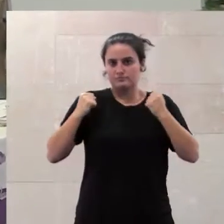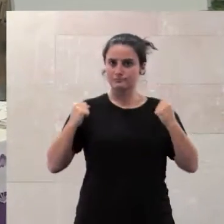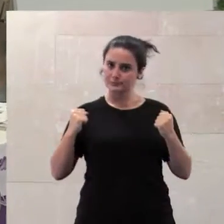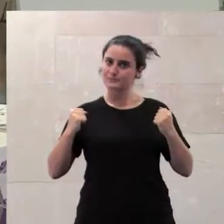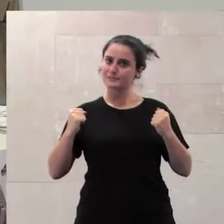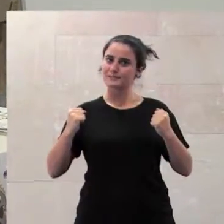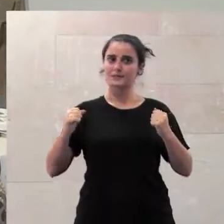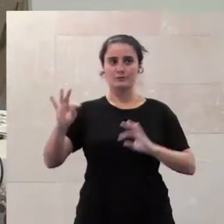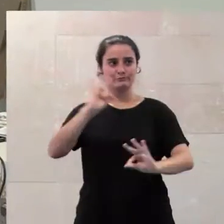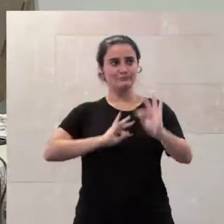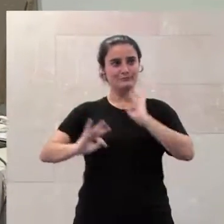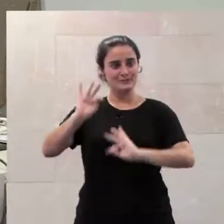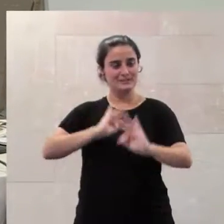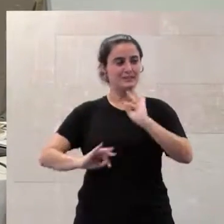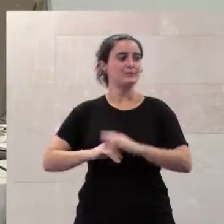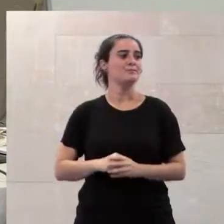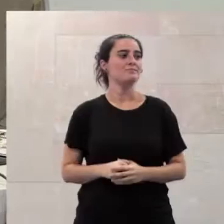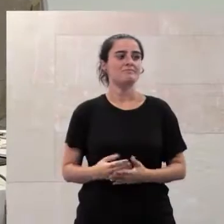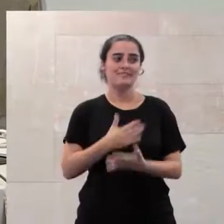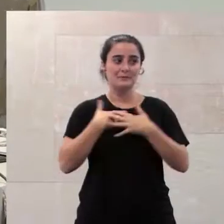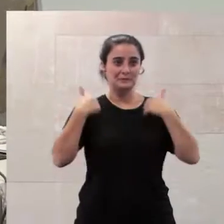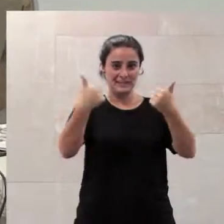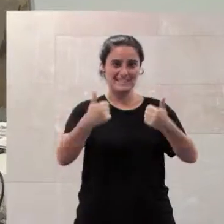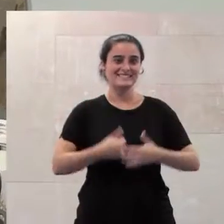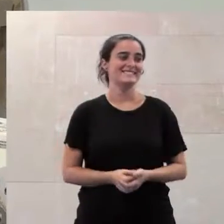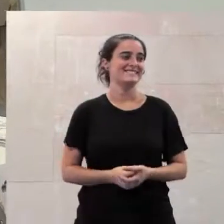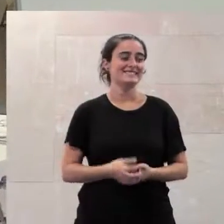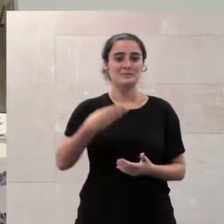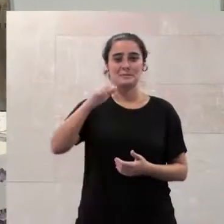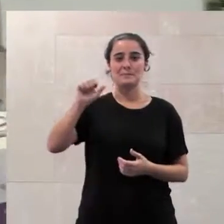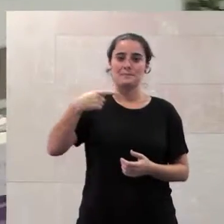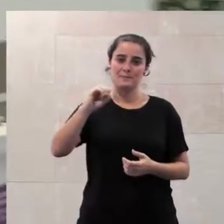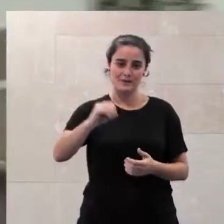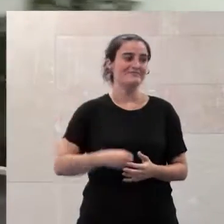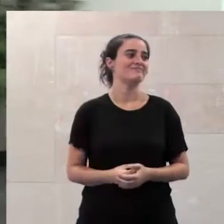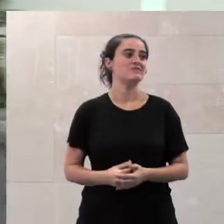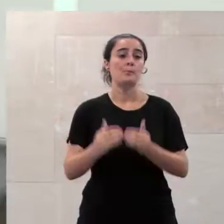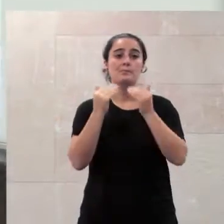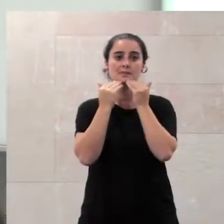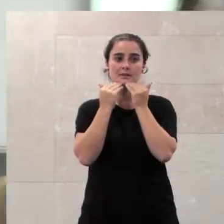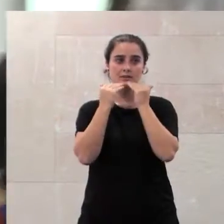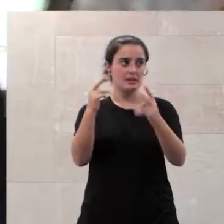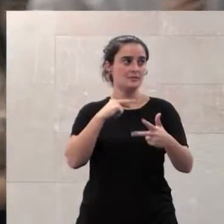y enriquecernos en estos procesos. Por tanto, bueno, nahi duzunean, Bego, zuregandik hasiko gara. Eskerrik asko.